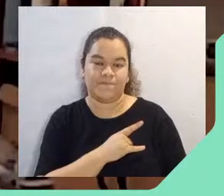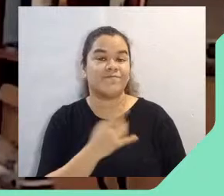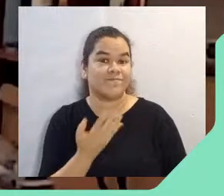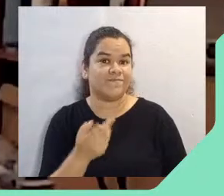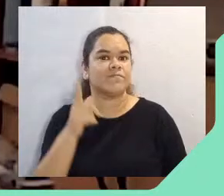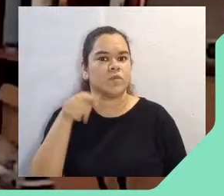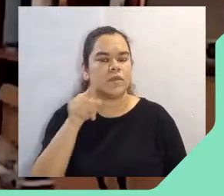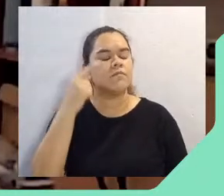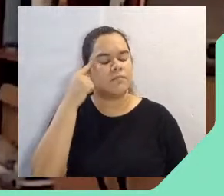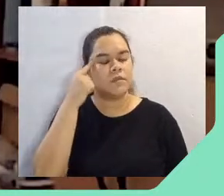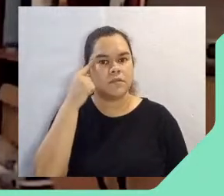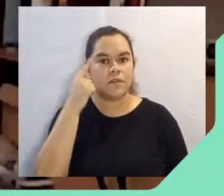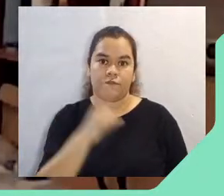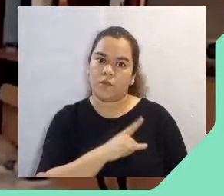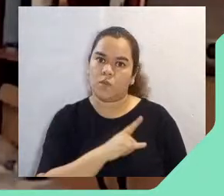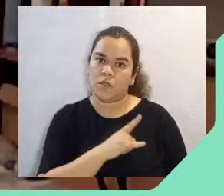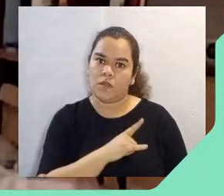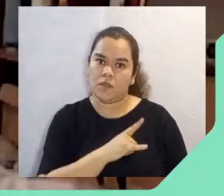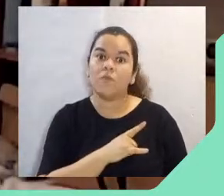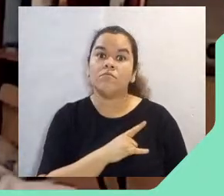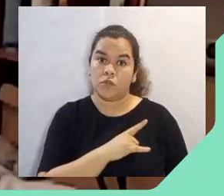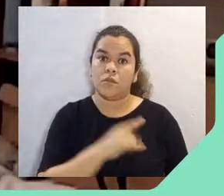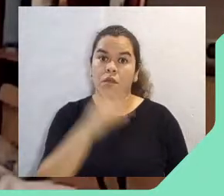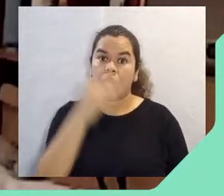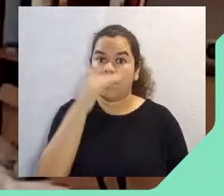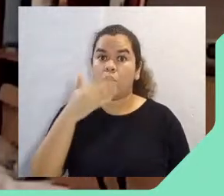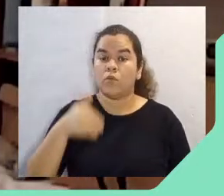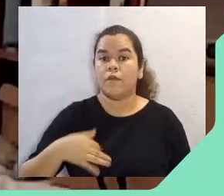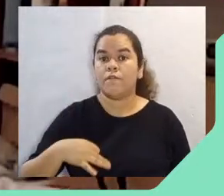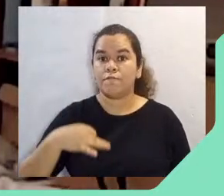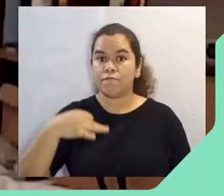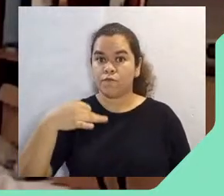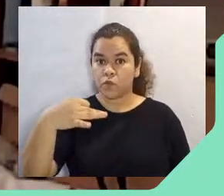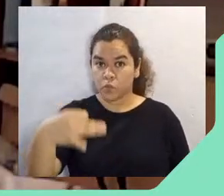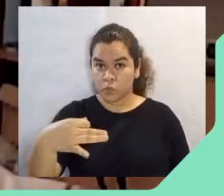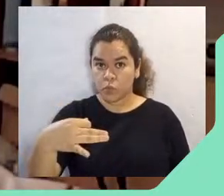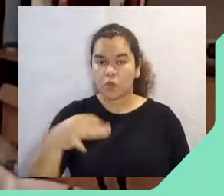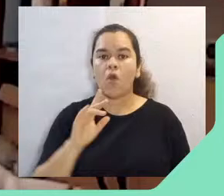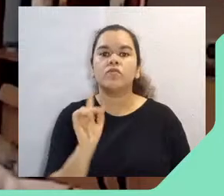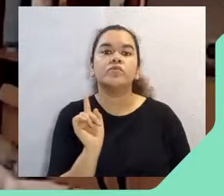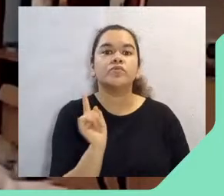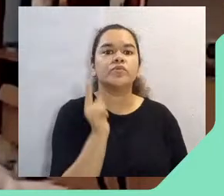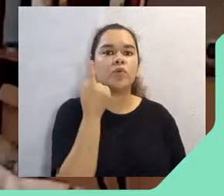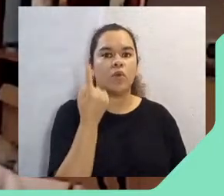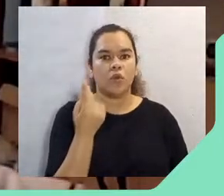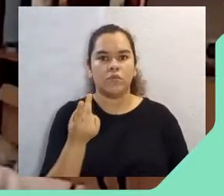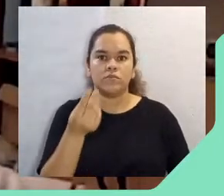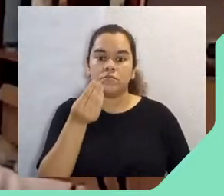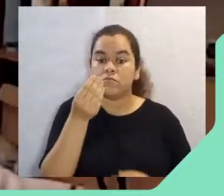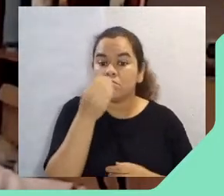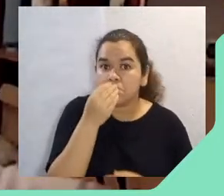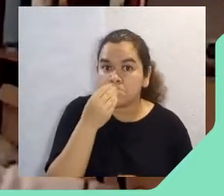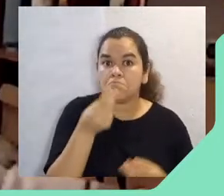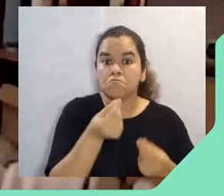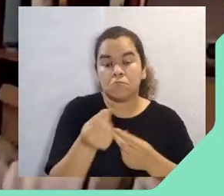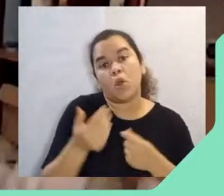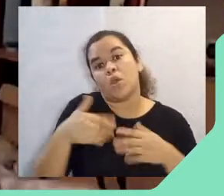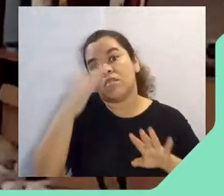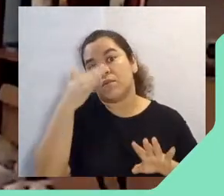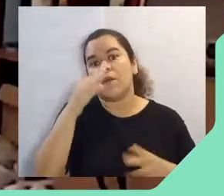a la universidad. Para que en el futuro ustedes estén en condiciones de mantenerse a sí mismos y a la familia que eventualmente